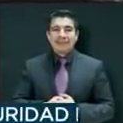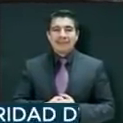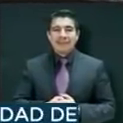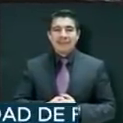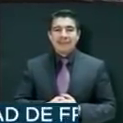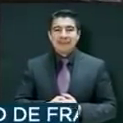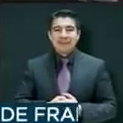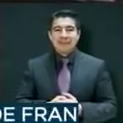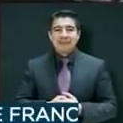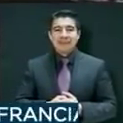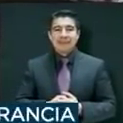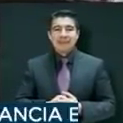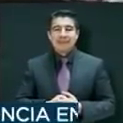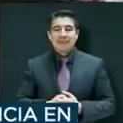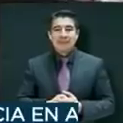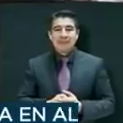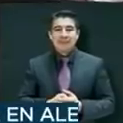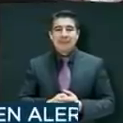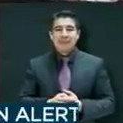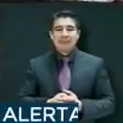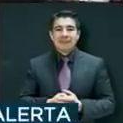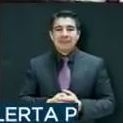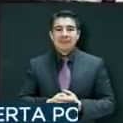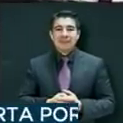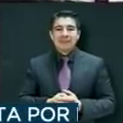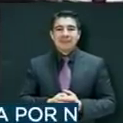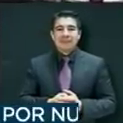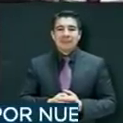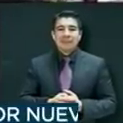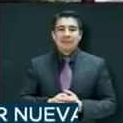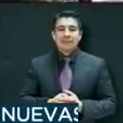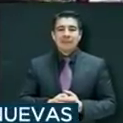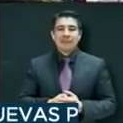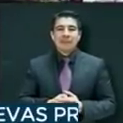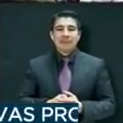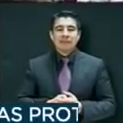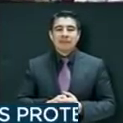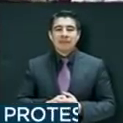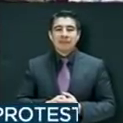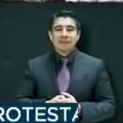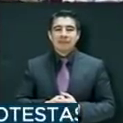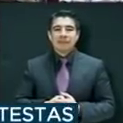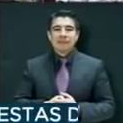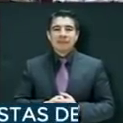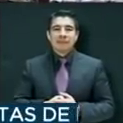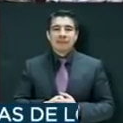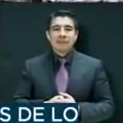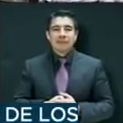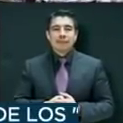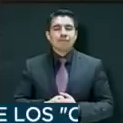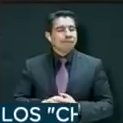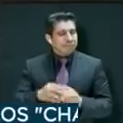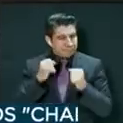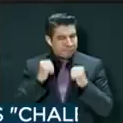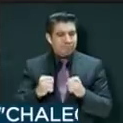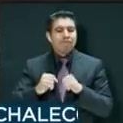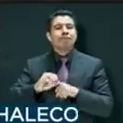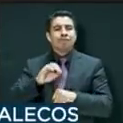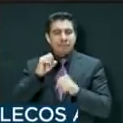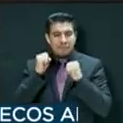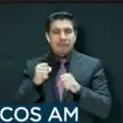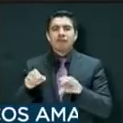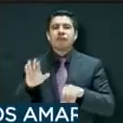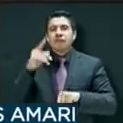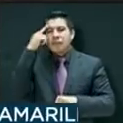sesión solemne de los 40 diputados locales y encabezó precisamente como testigo de honor esta ceremonia